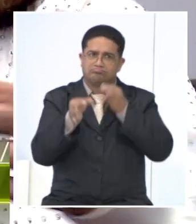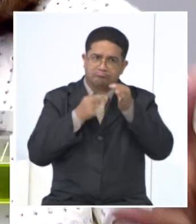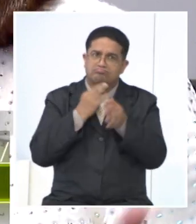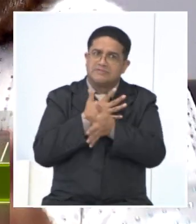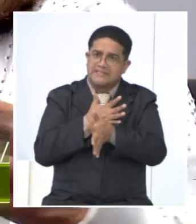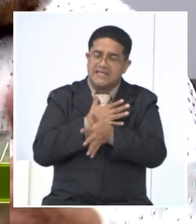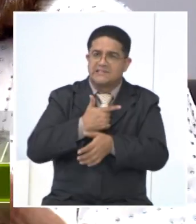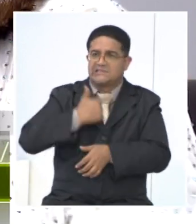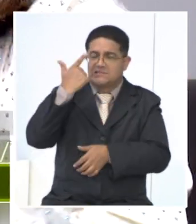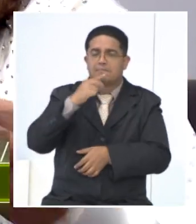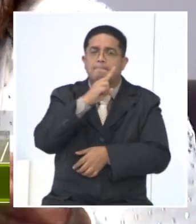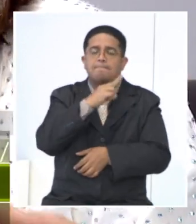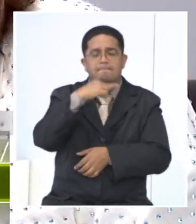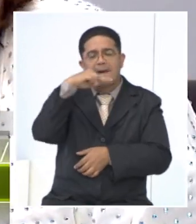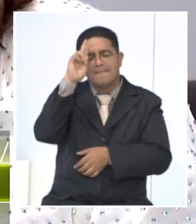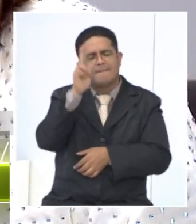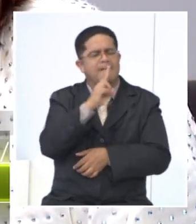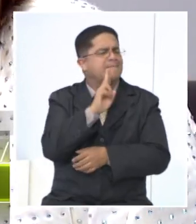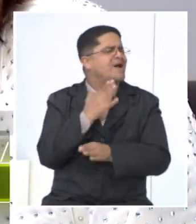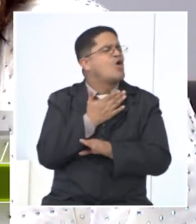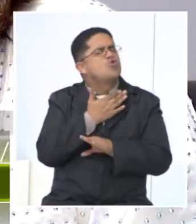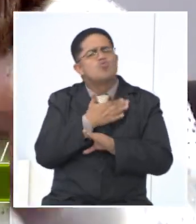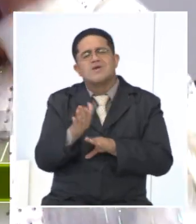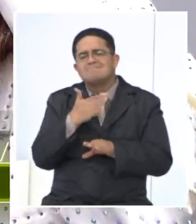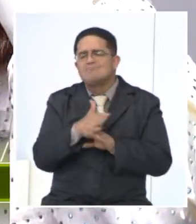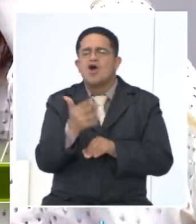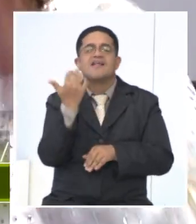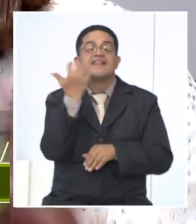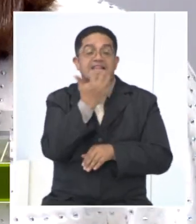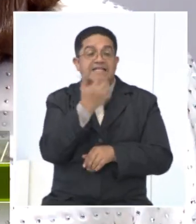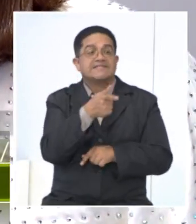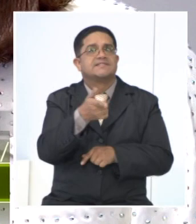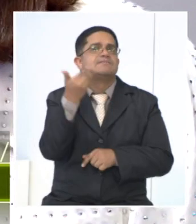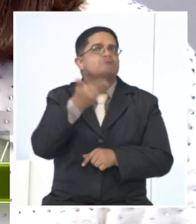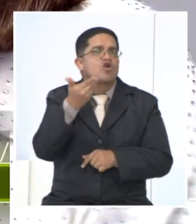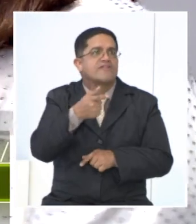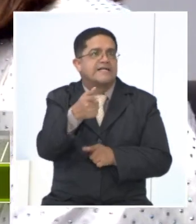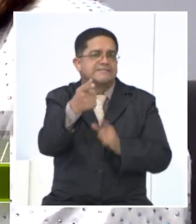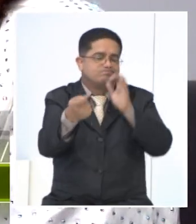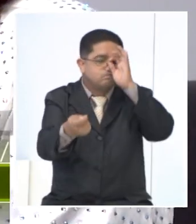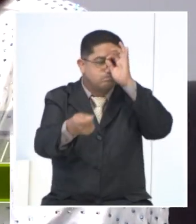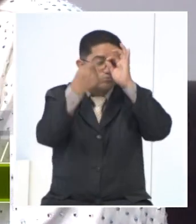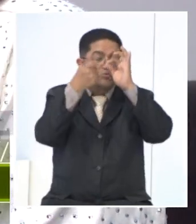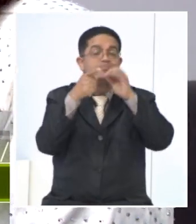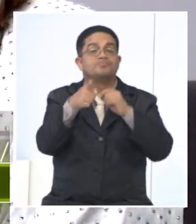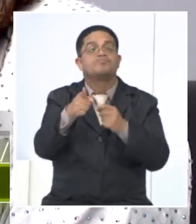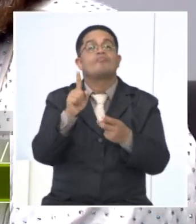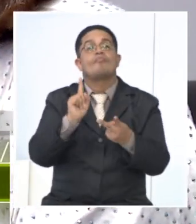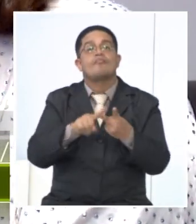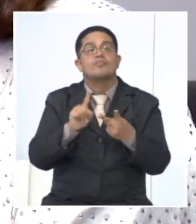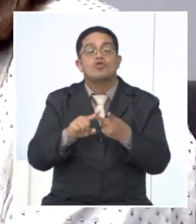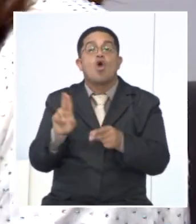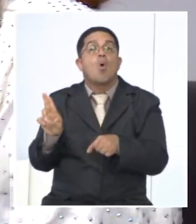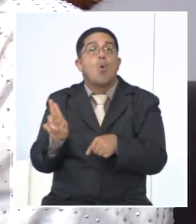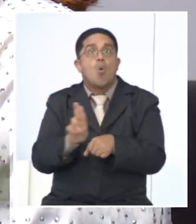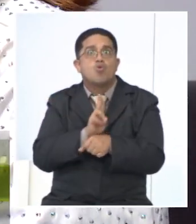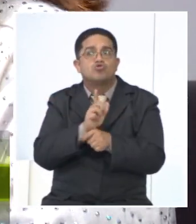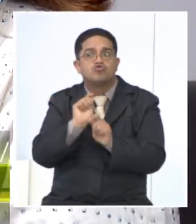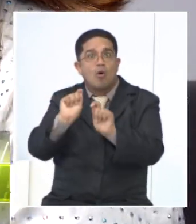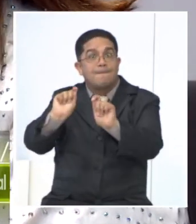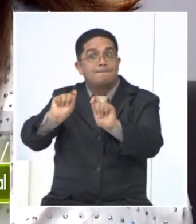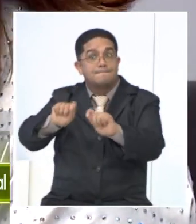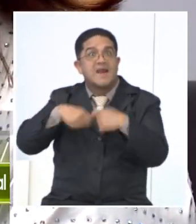tabú, de la mamá, del papá. No importa que se rían, lo importante es que les queda. El uso de preservativos